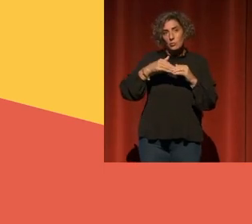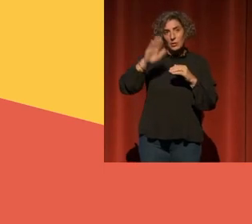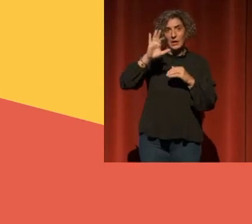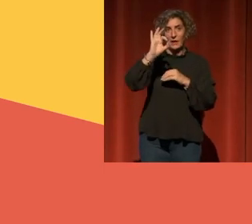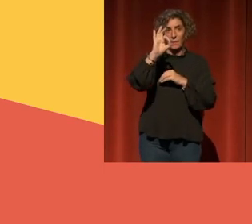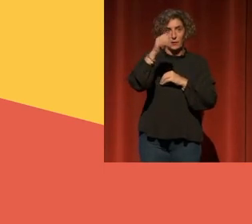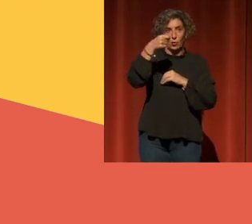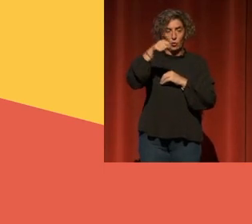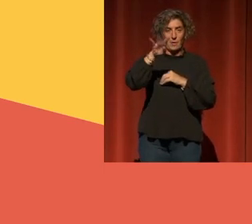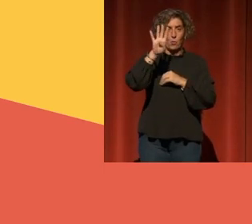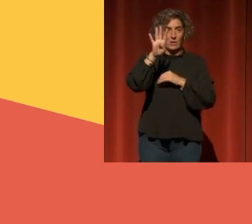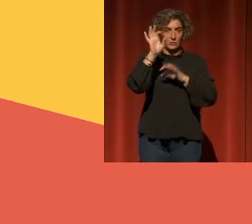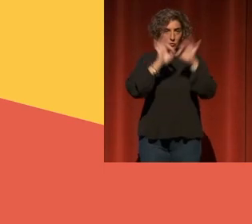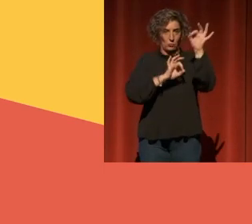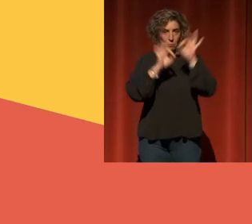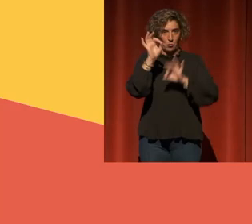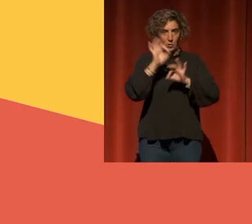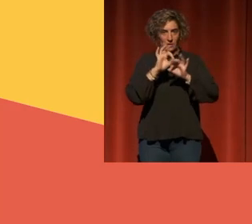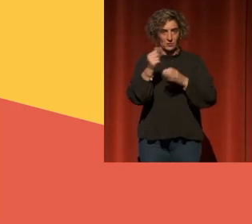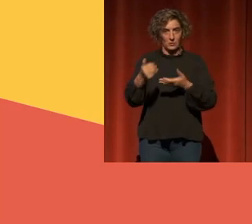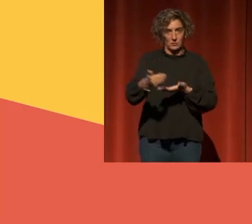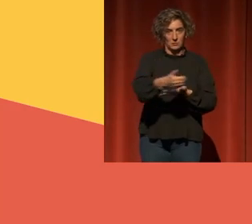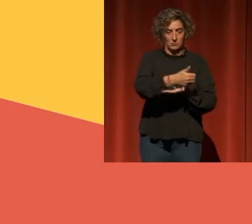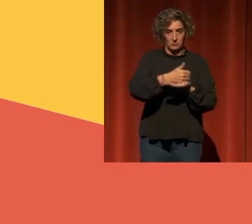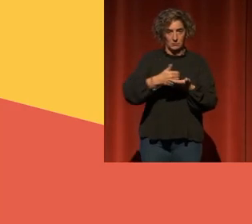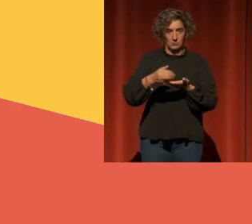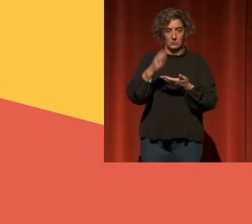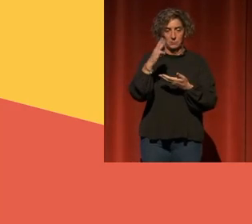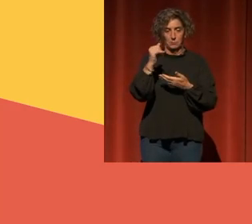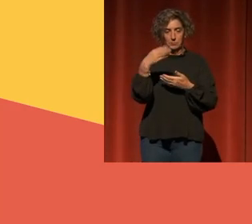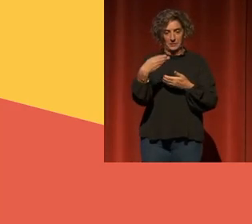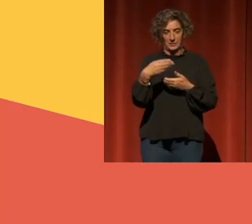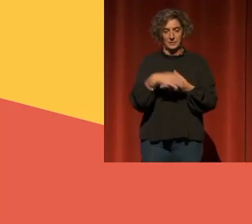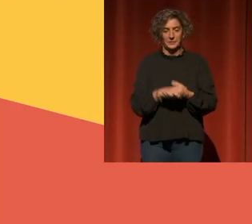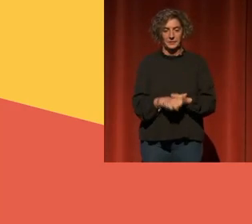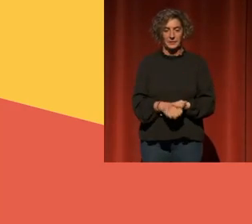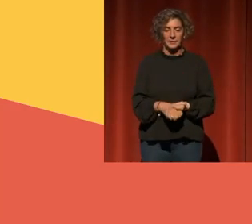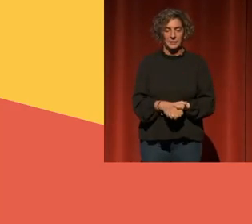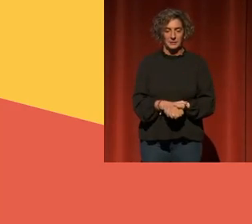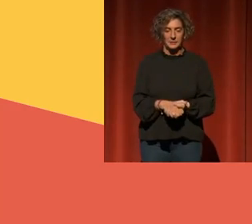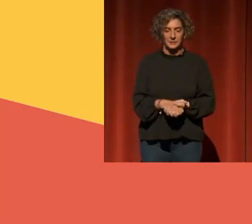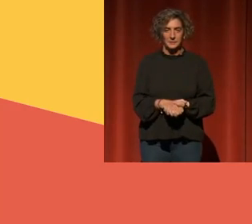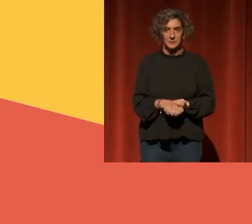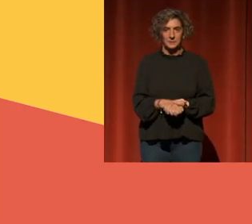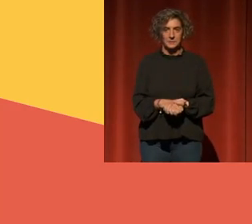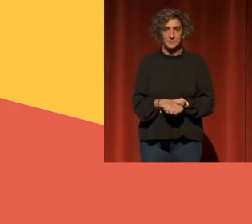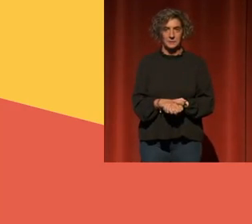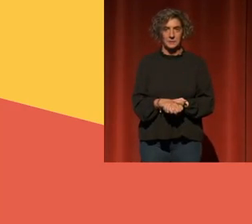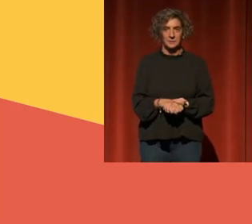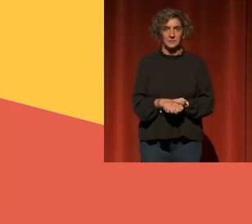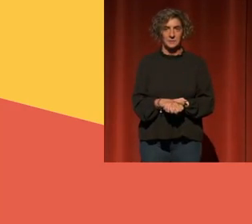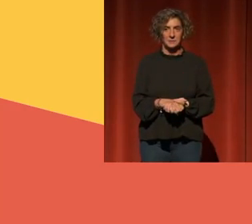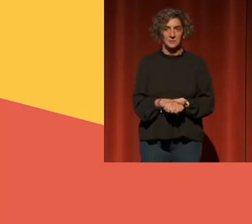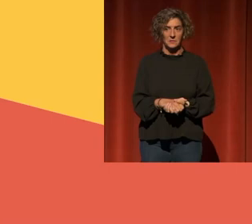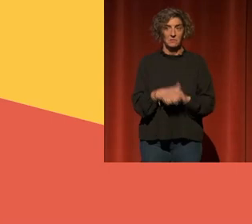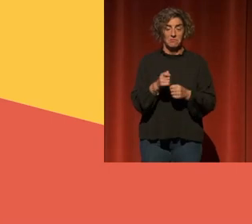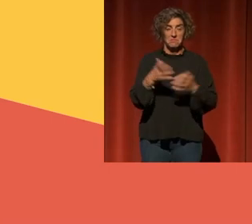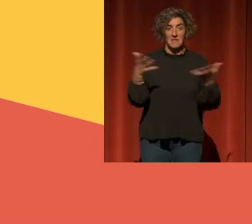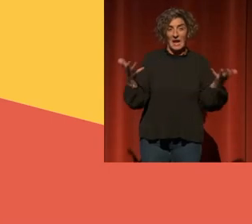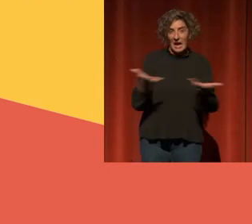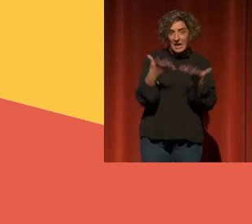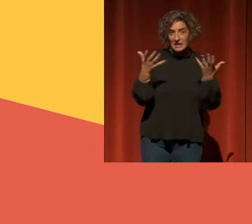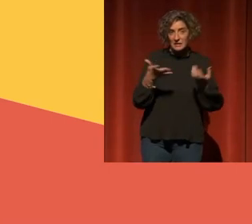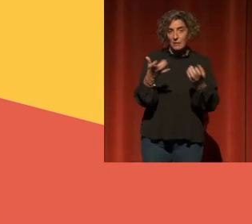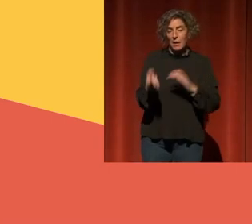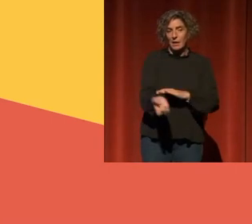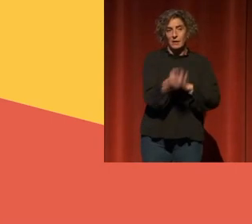0,4 por del producto nacional bruto ramen entonces alentaba eh a crear redes